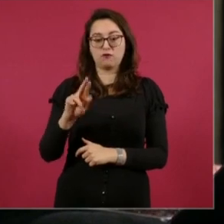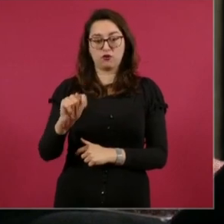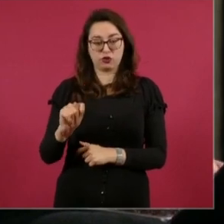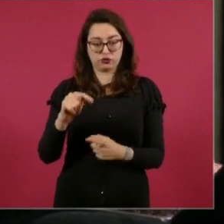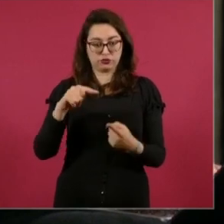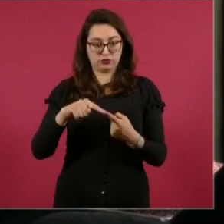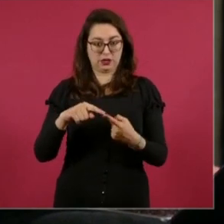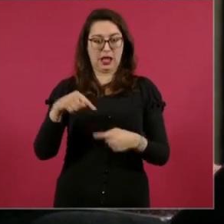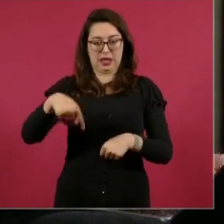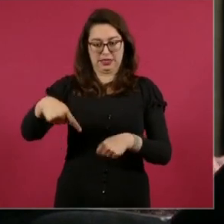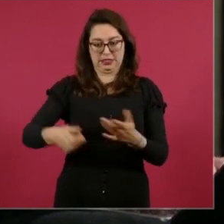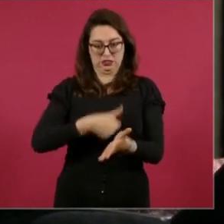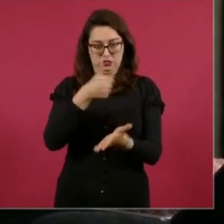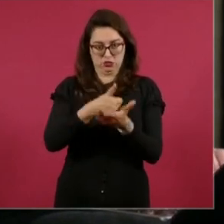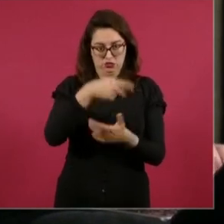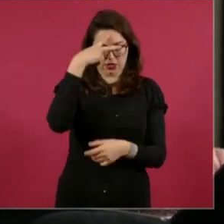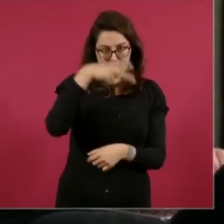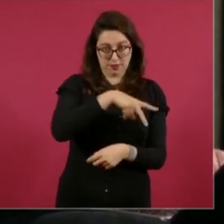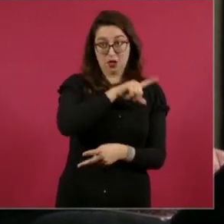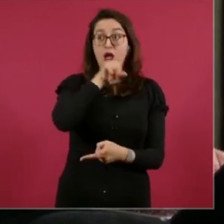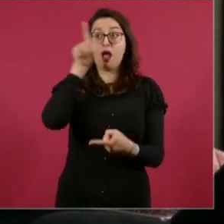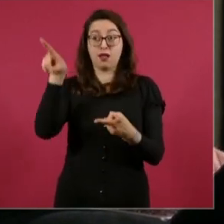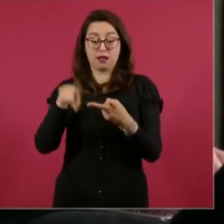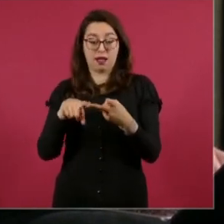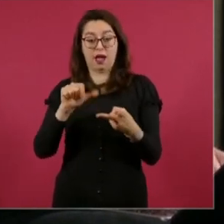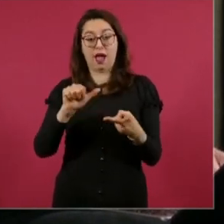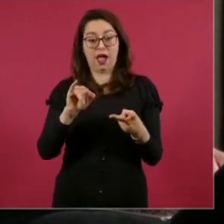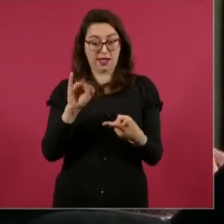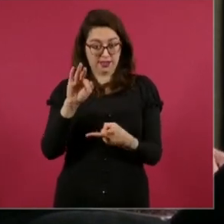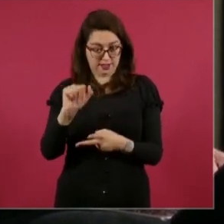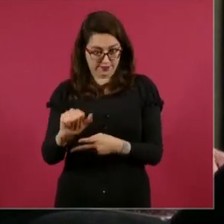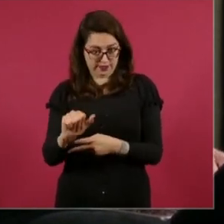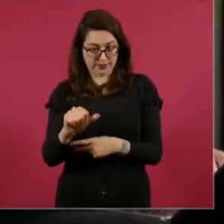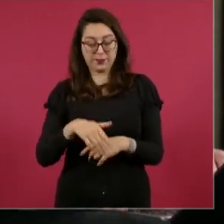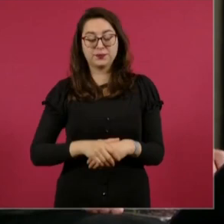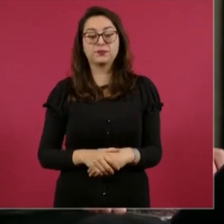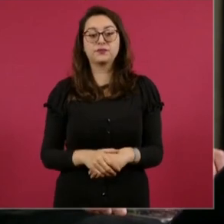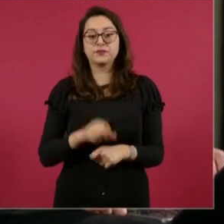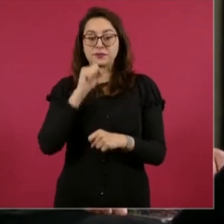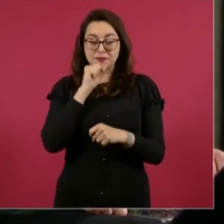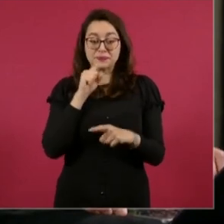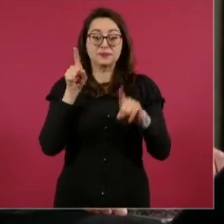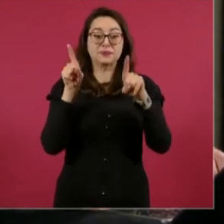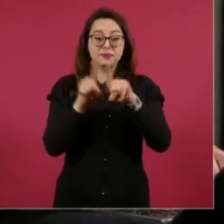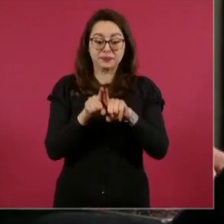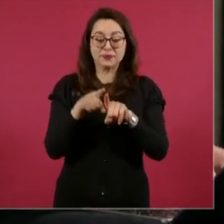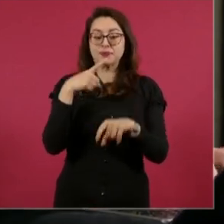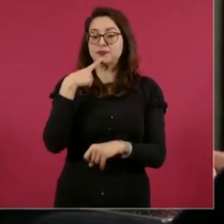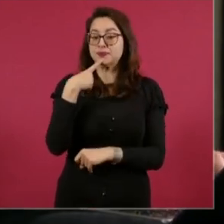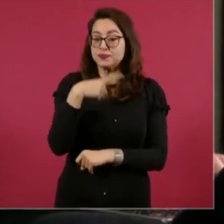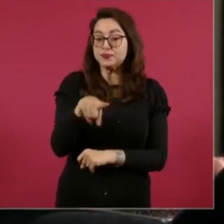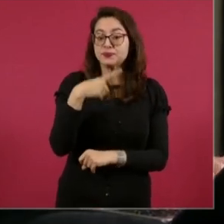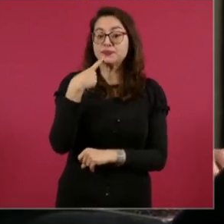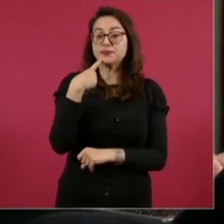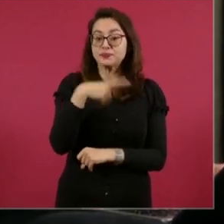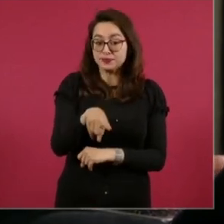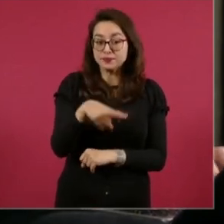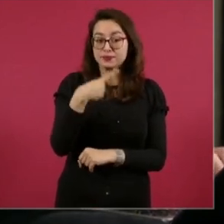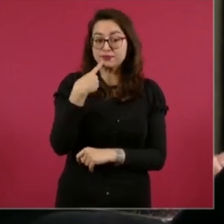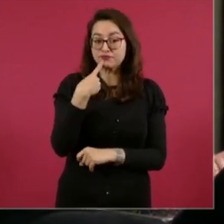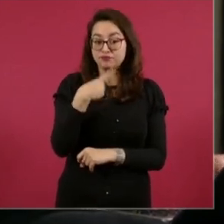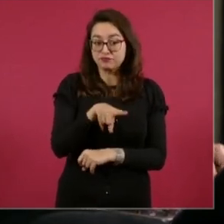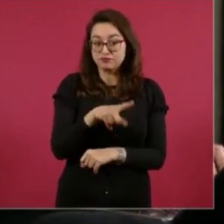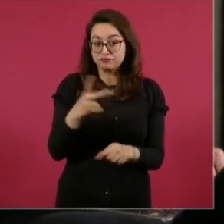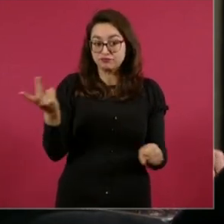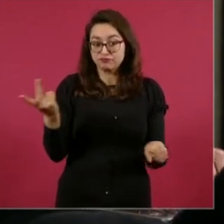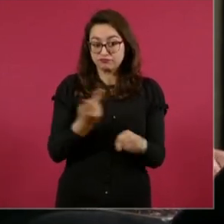Internacional de la Ciudad de México como en el AIFA, también ha denunciado a través de Esfera Noticias que le fueron